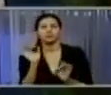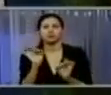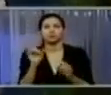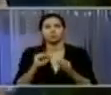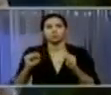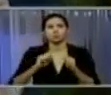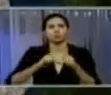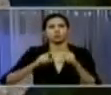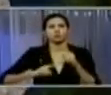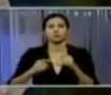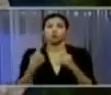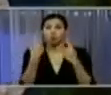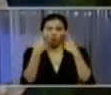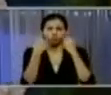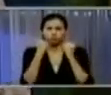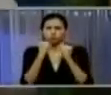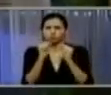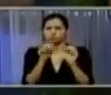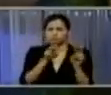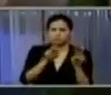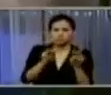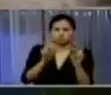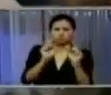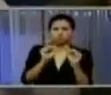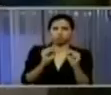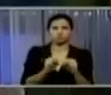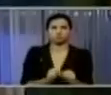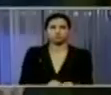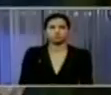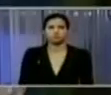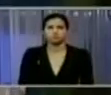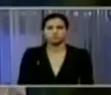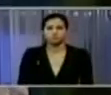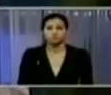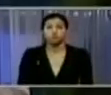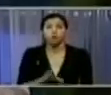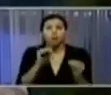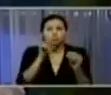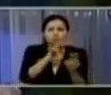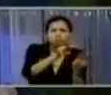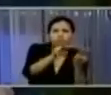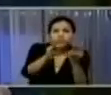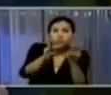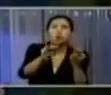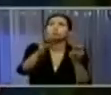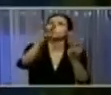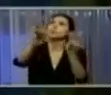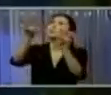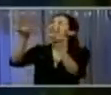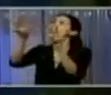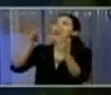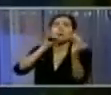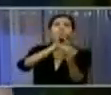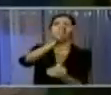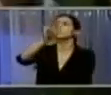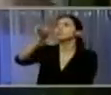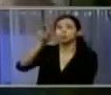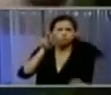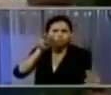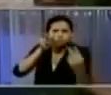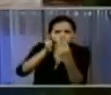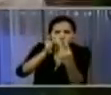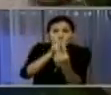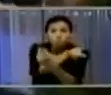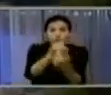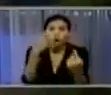ojos profundos. Yo no le hablo al aire, al viento. Yo le hablo a los ojos de ustedes, al corazón. Y viéndolos